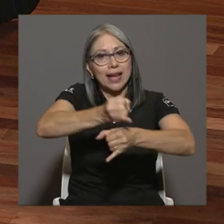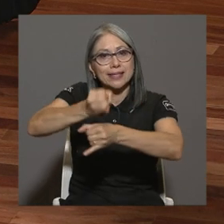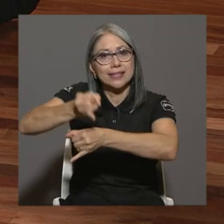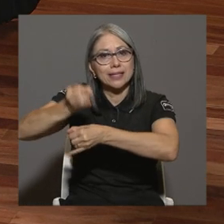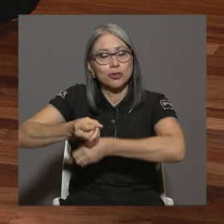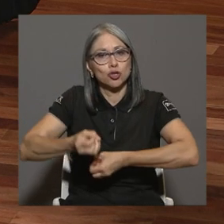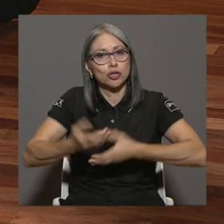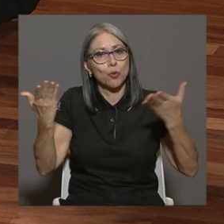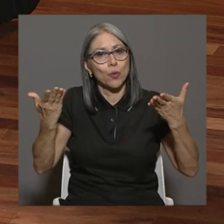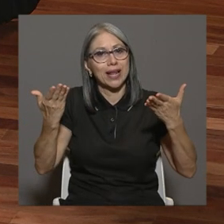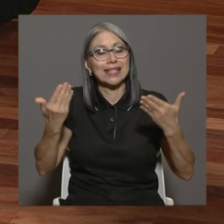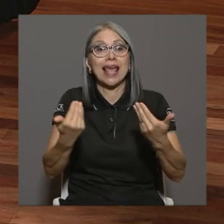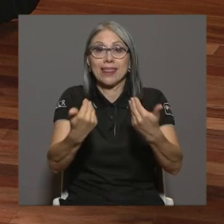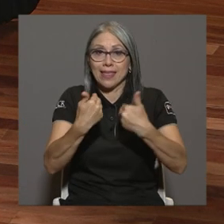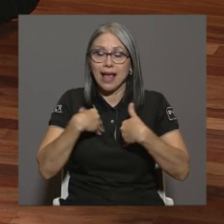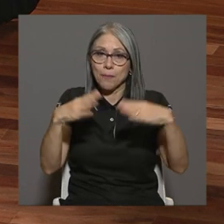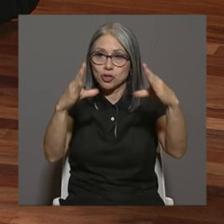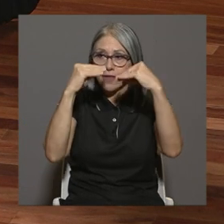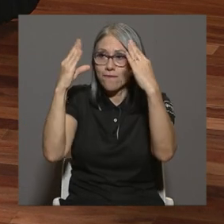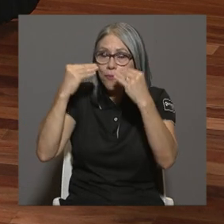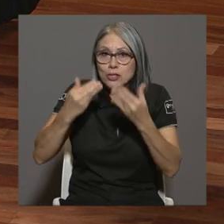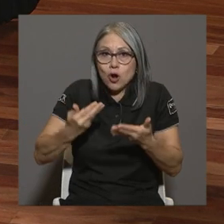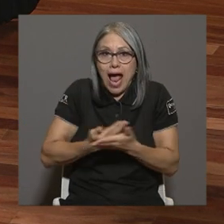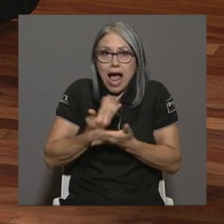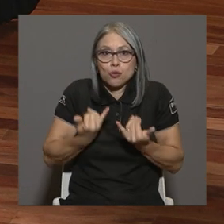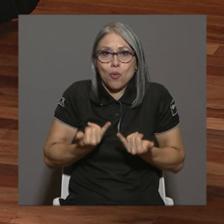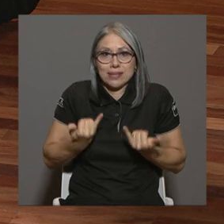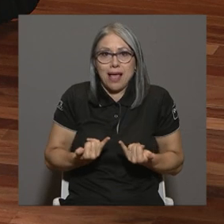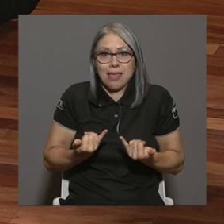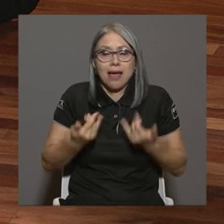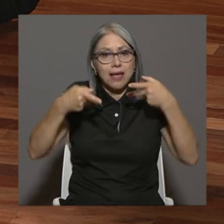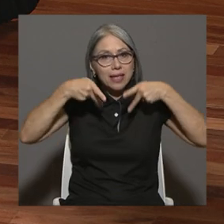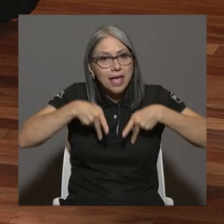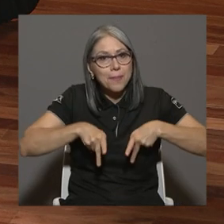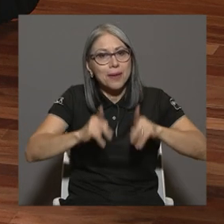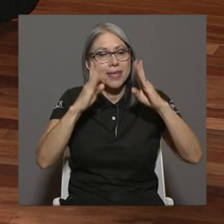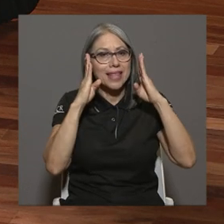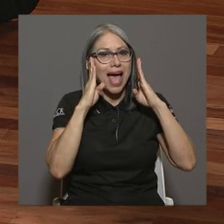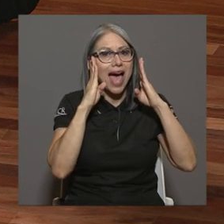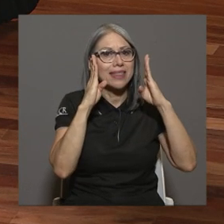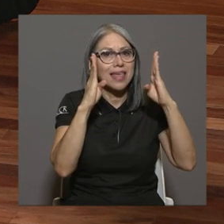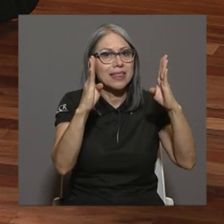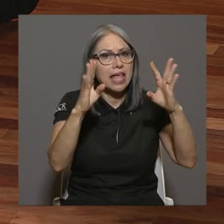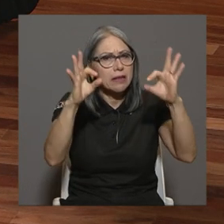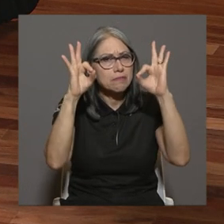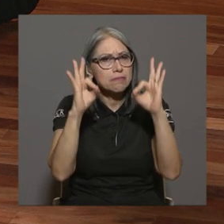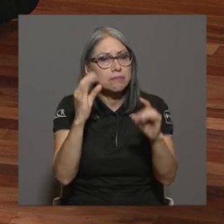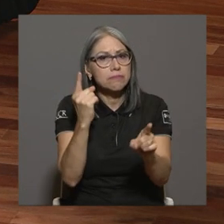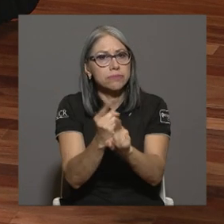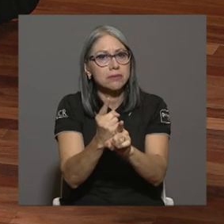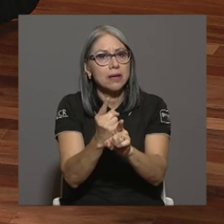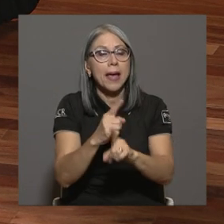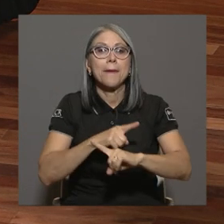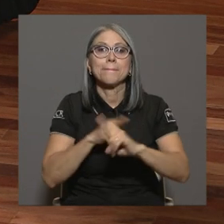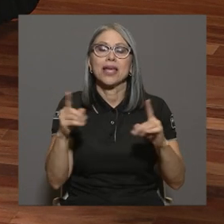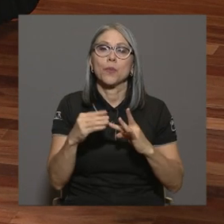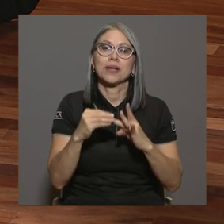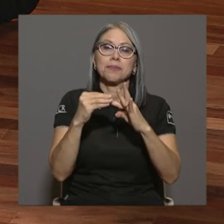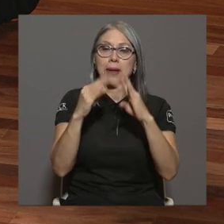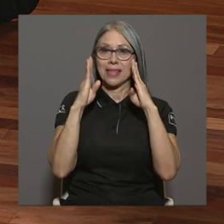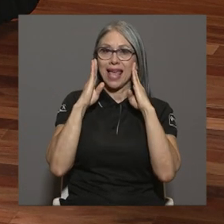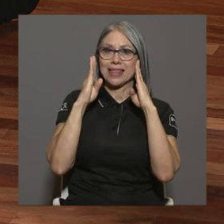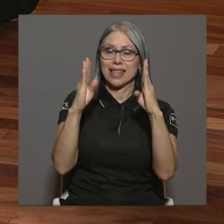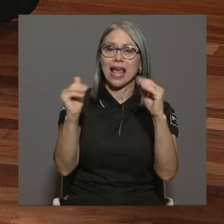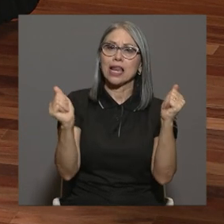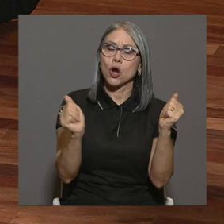públicas contemos con información actualizada que nos permita atender en forma efectiva, pero sobre todo con